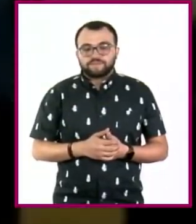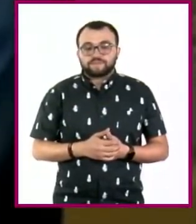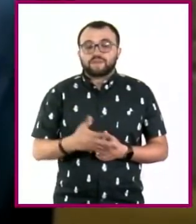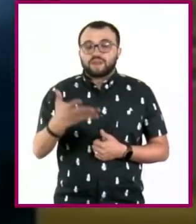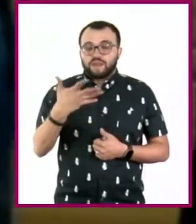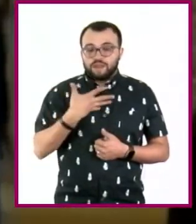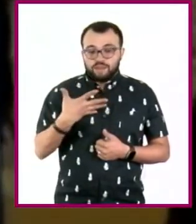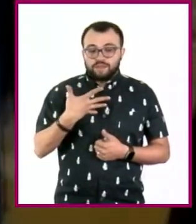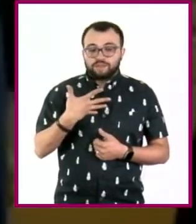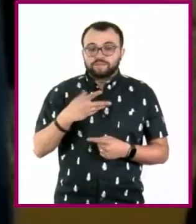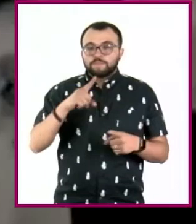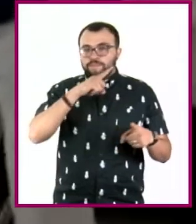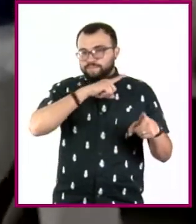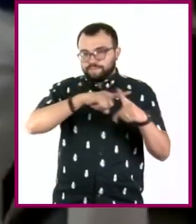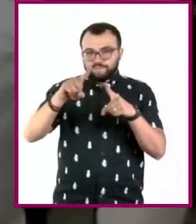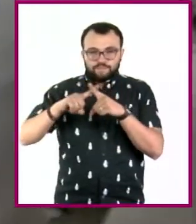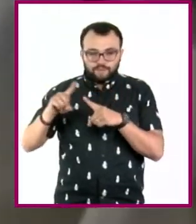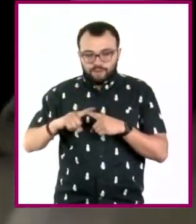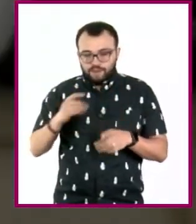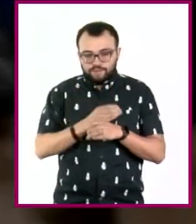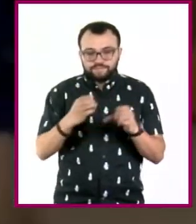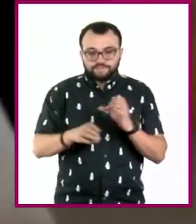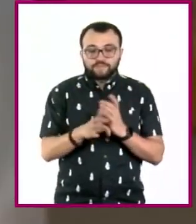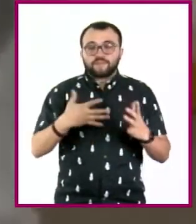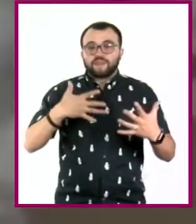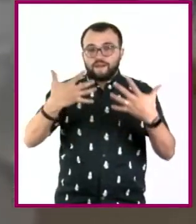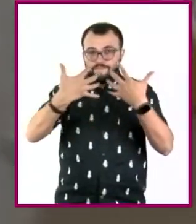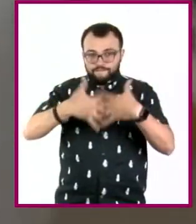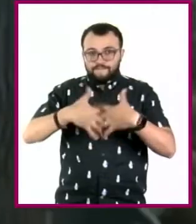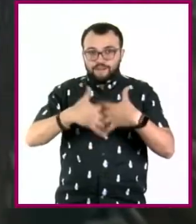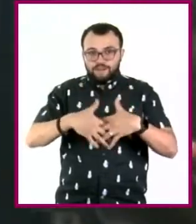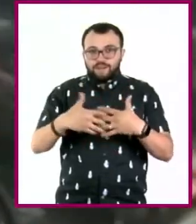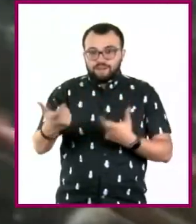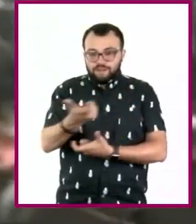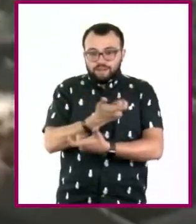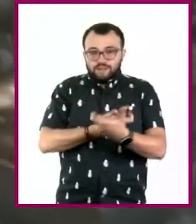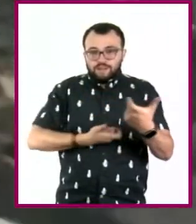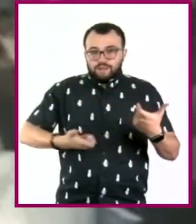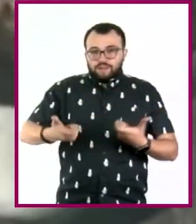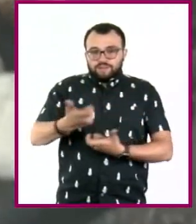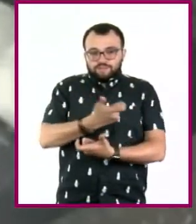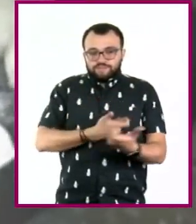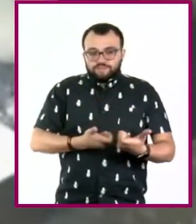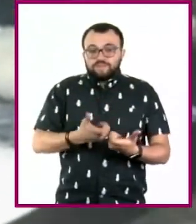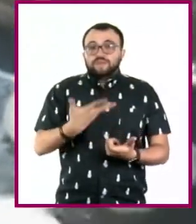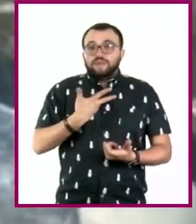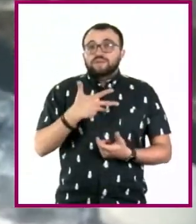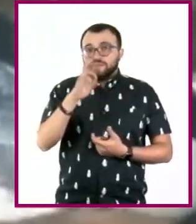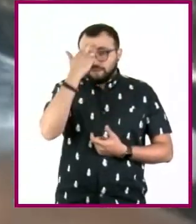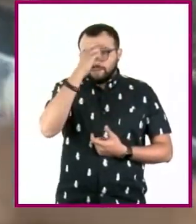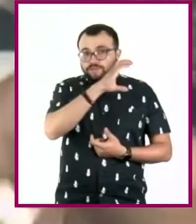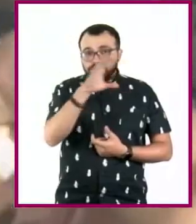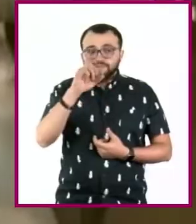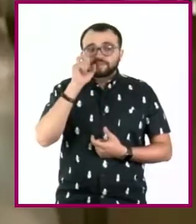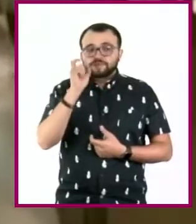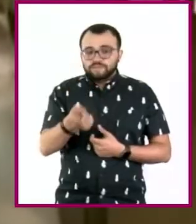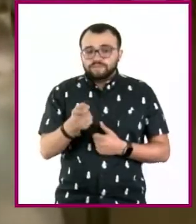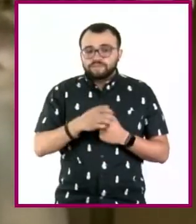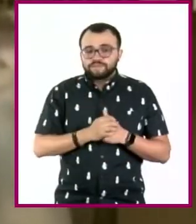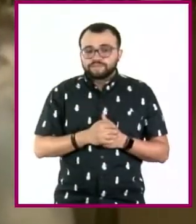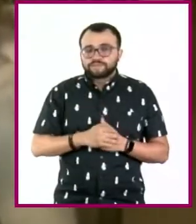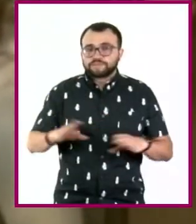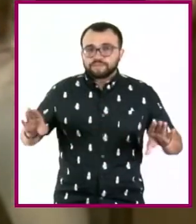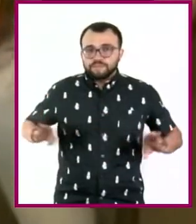Tenemos, entre otros programas, las fábricas de economía solidaria, que justamente reconocen